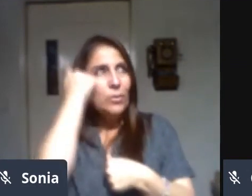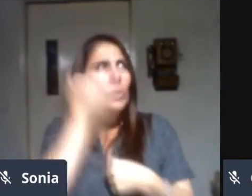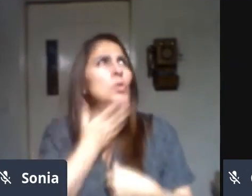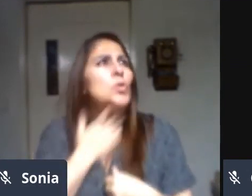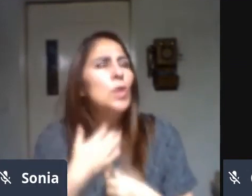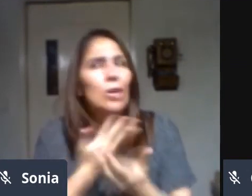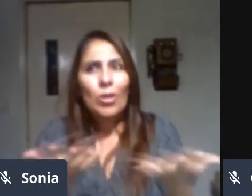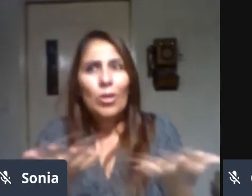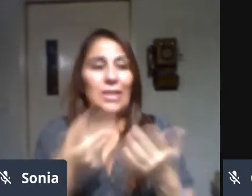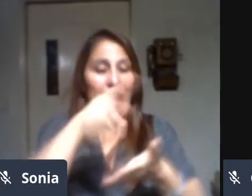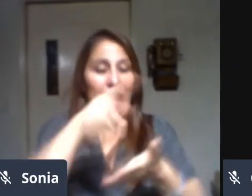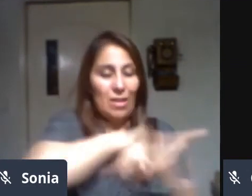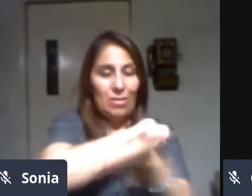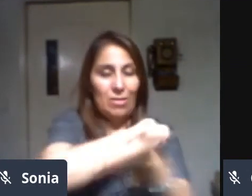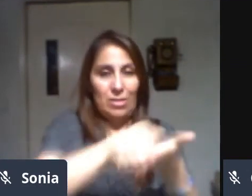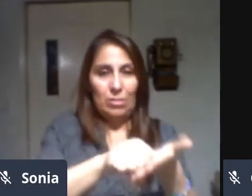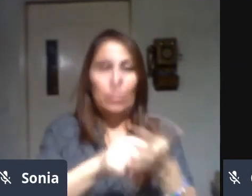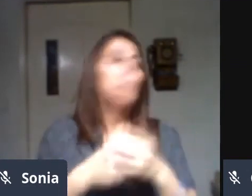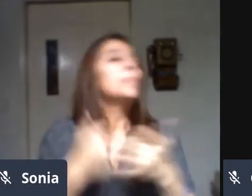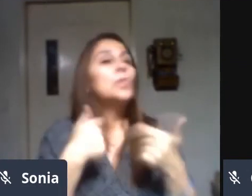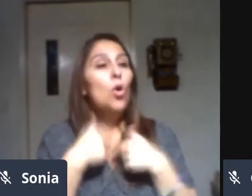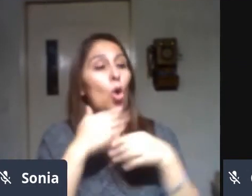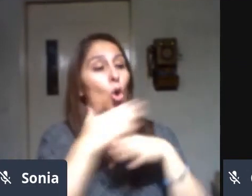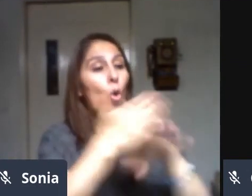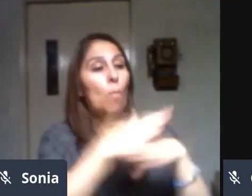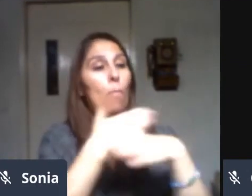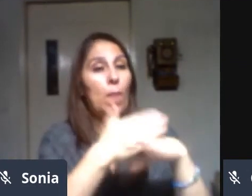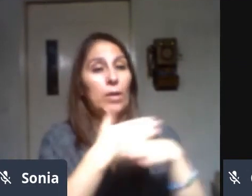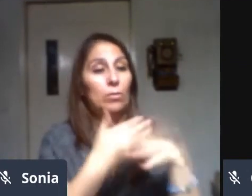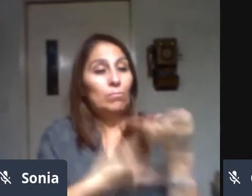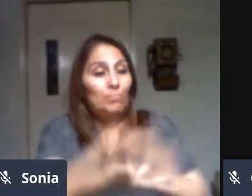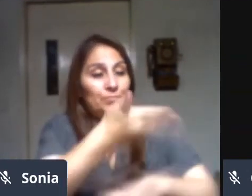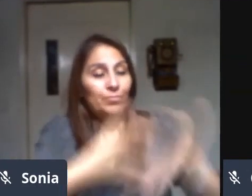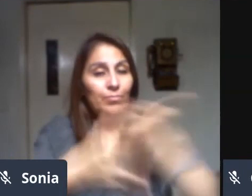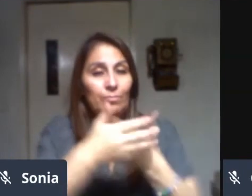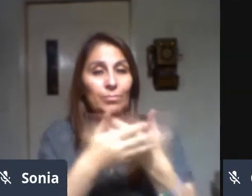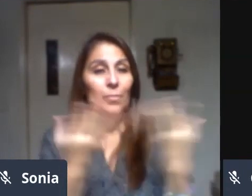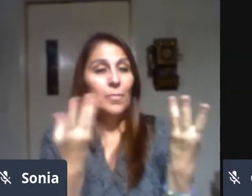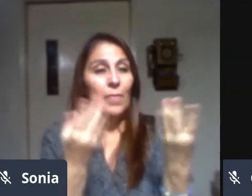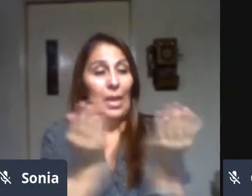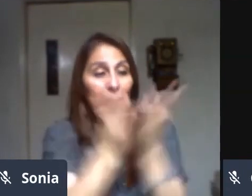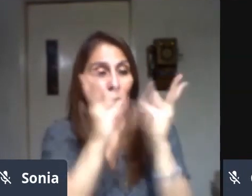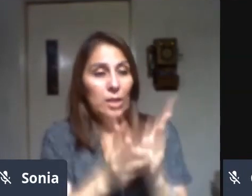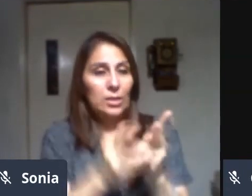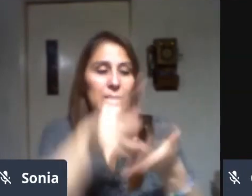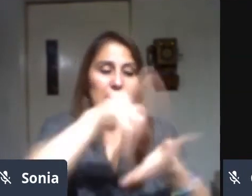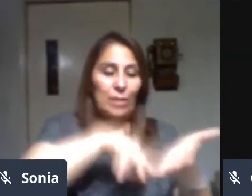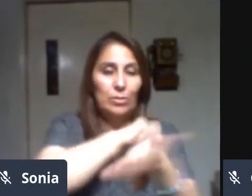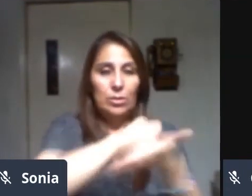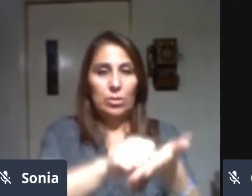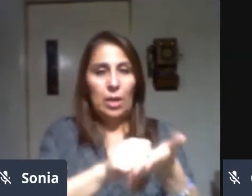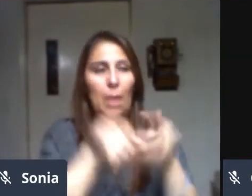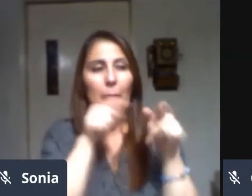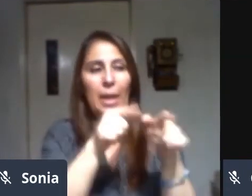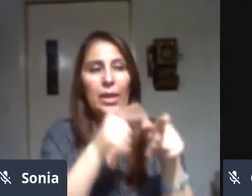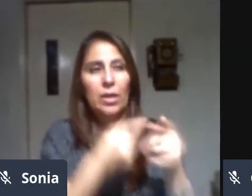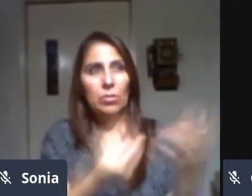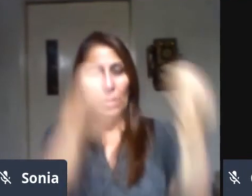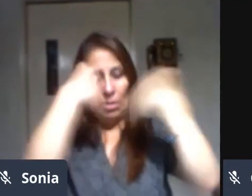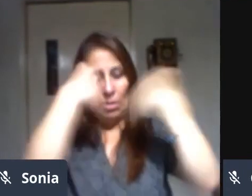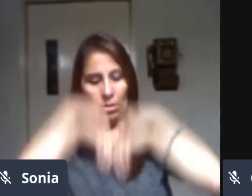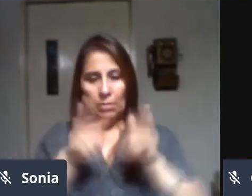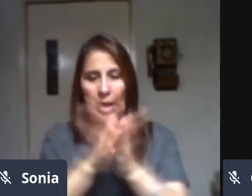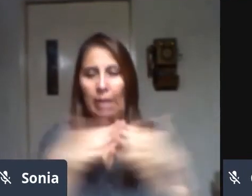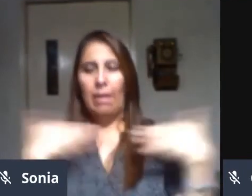lectura yo comparto con mis estudiantes esta lectura y esta escritura y como algo para que ellos lo conviertan en realidad y en y en literatura